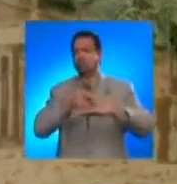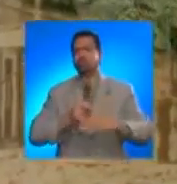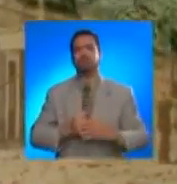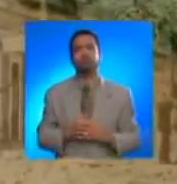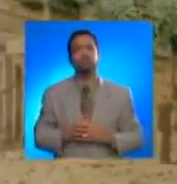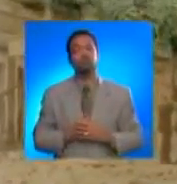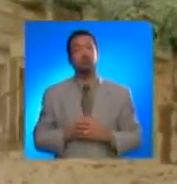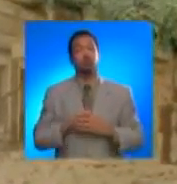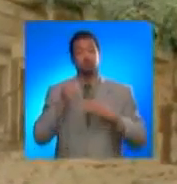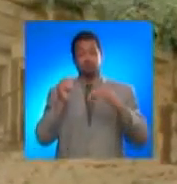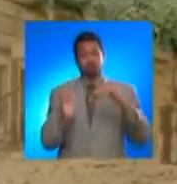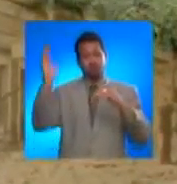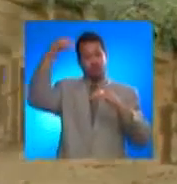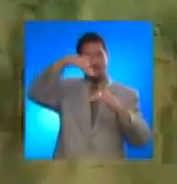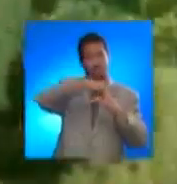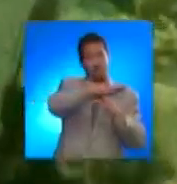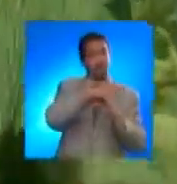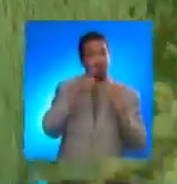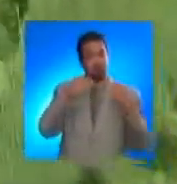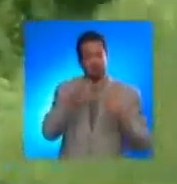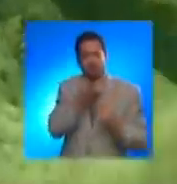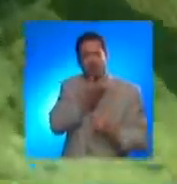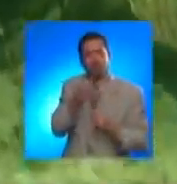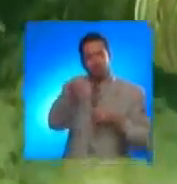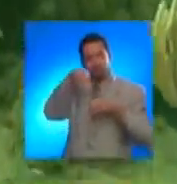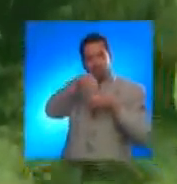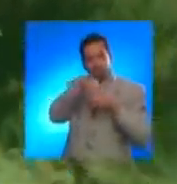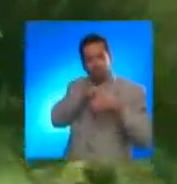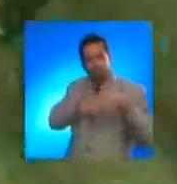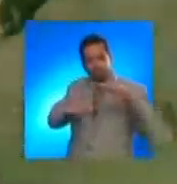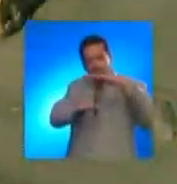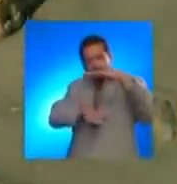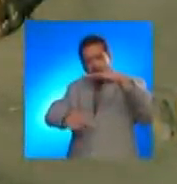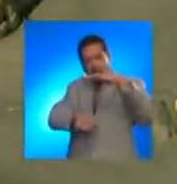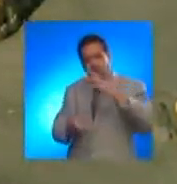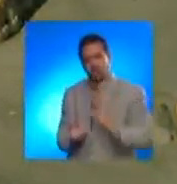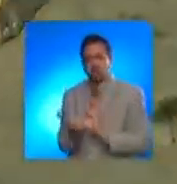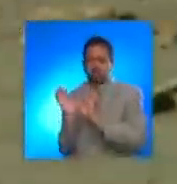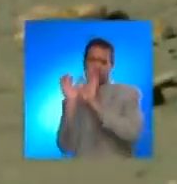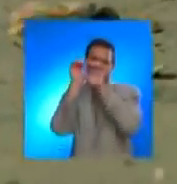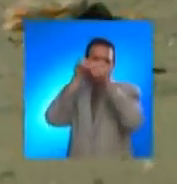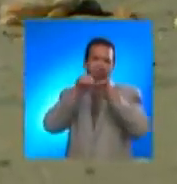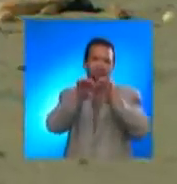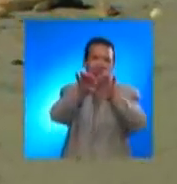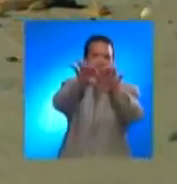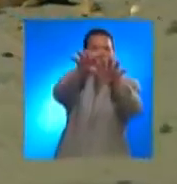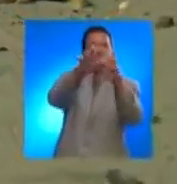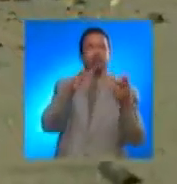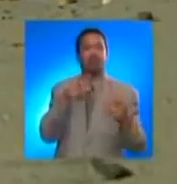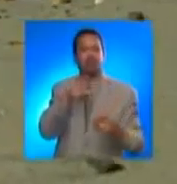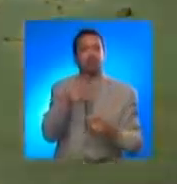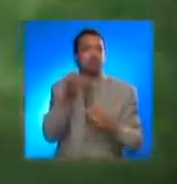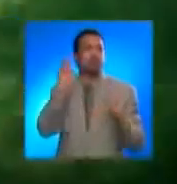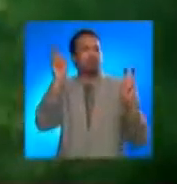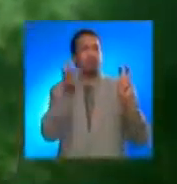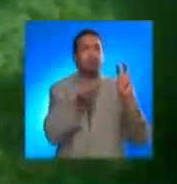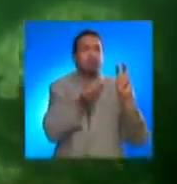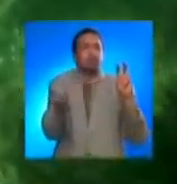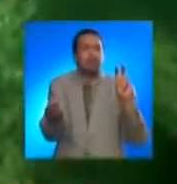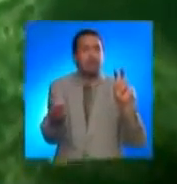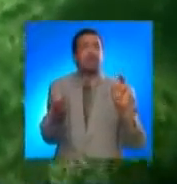tierra adentro pueda llegar es función de su altura mar afuera, pero también son influenciados por la topografía y la variabilidad en